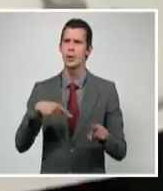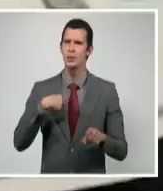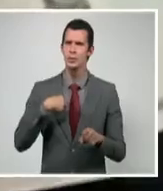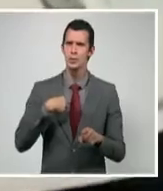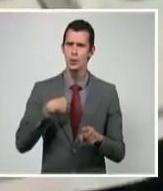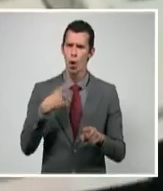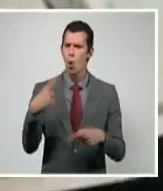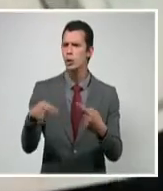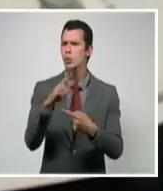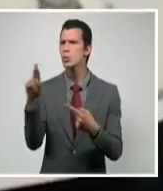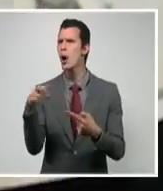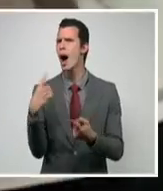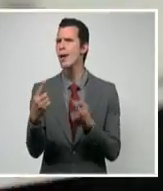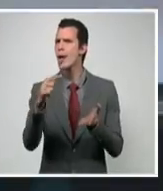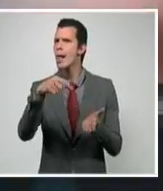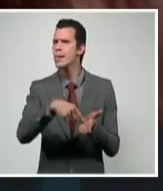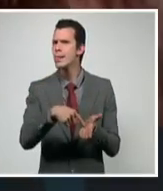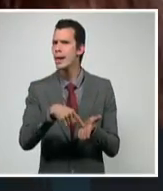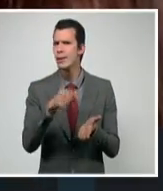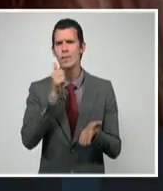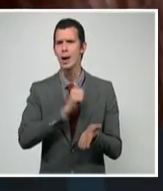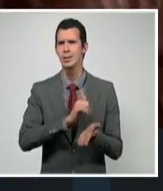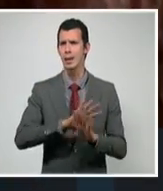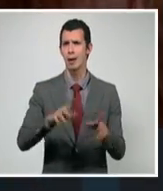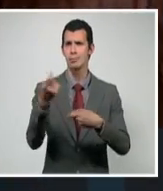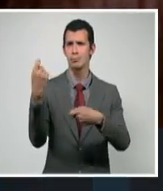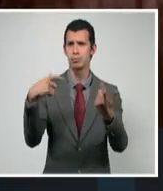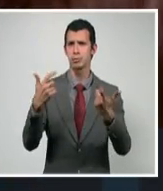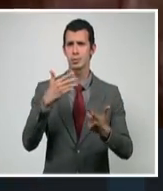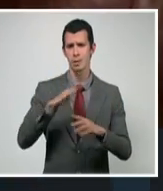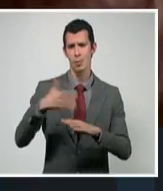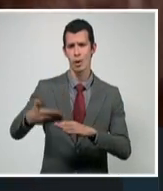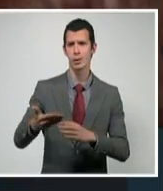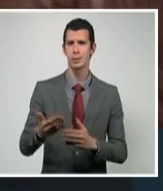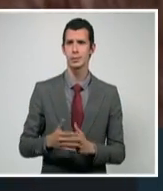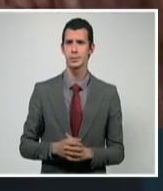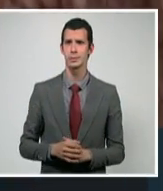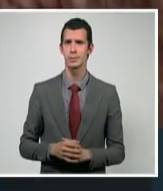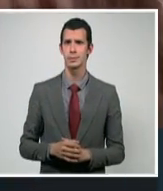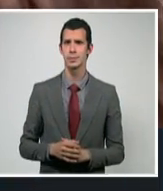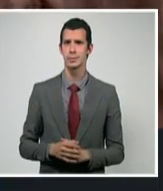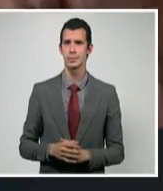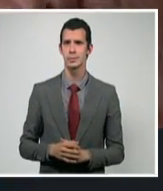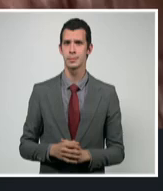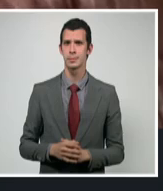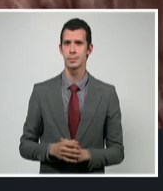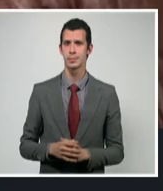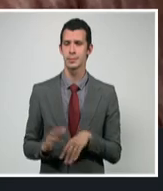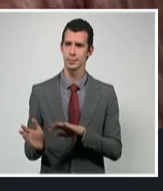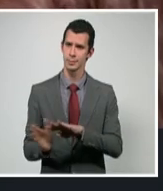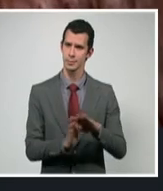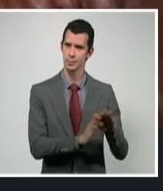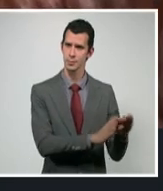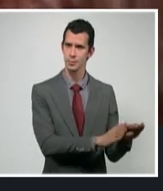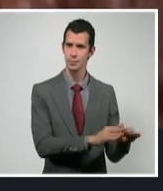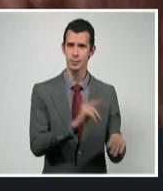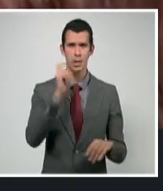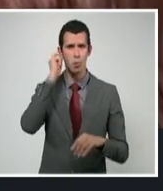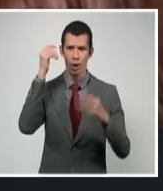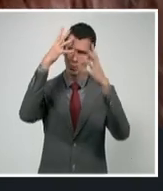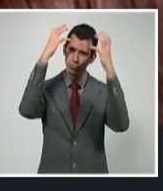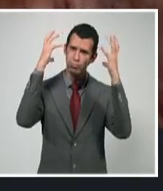Siguiendo el rastro del dinero aparecen los vínculos entre Bruguera y Larisa Diversén, abogada cubana radicada en Estados Unidos y